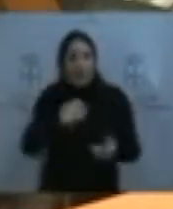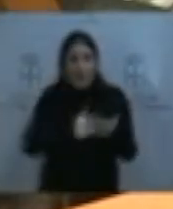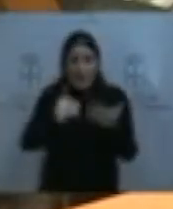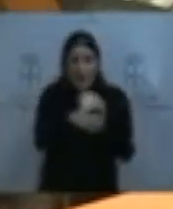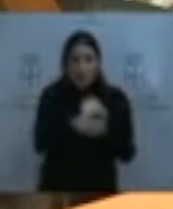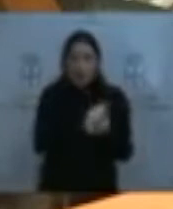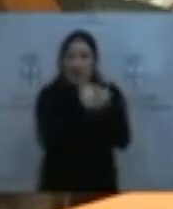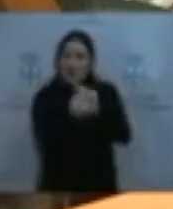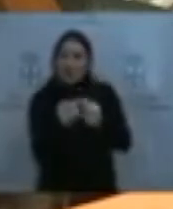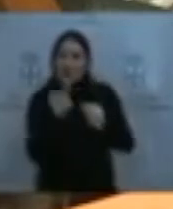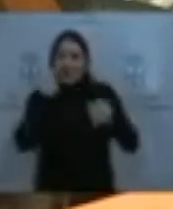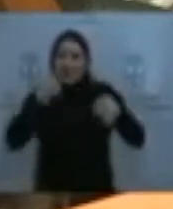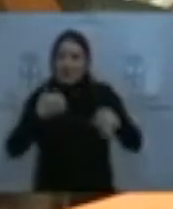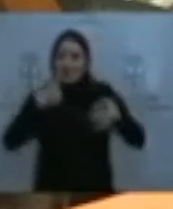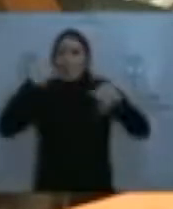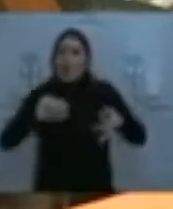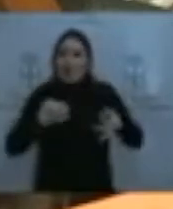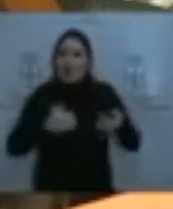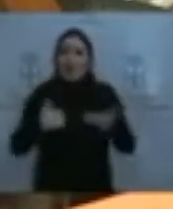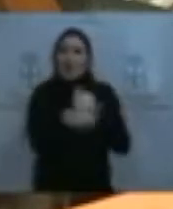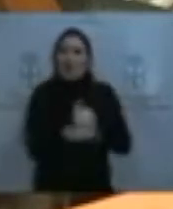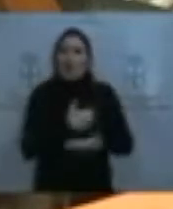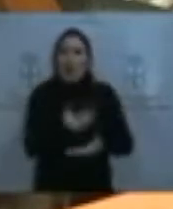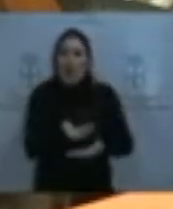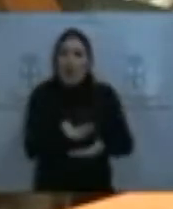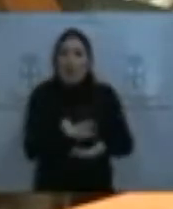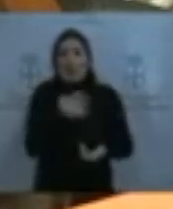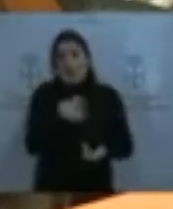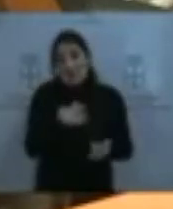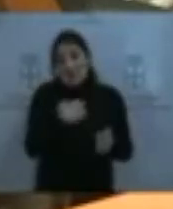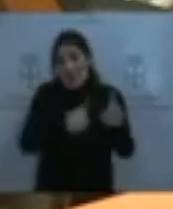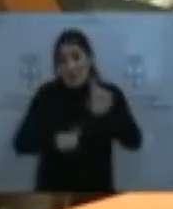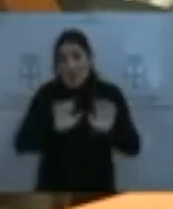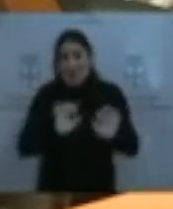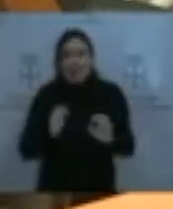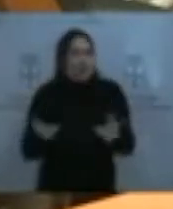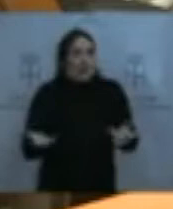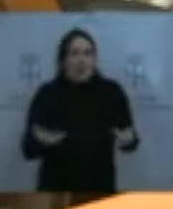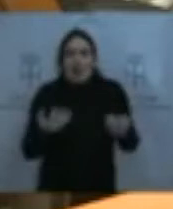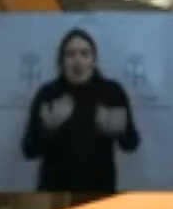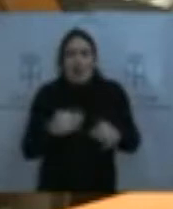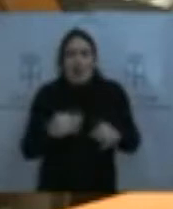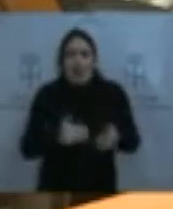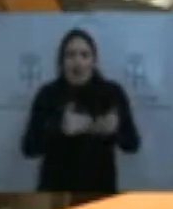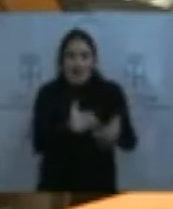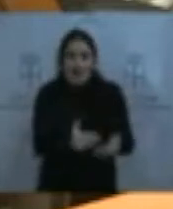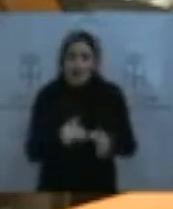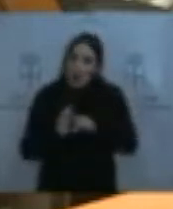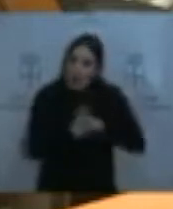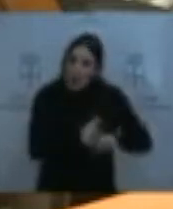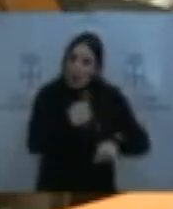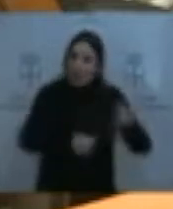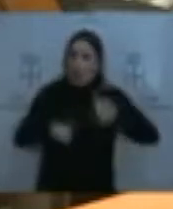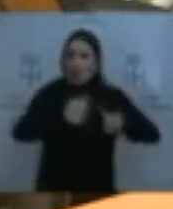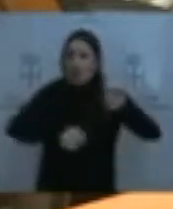certeza de los ingresos que va a tener. Con problemas incluso de este tipo, pues es normal que haya retrasos, aparte de algunos problemas